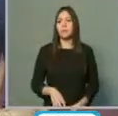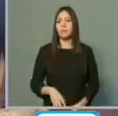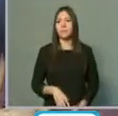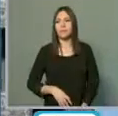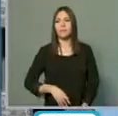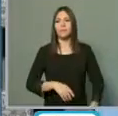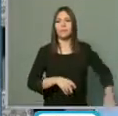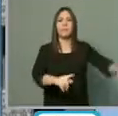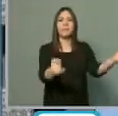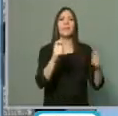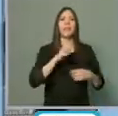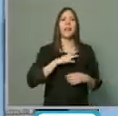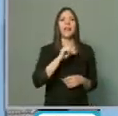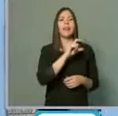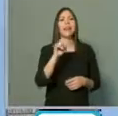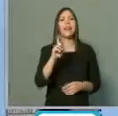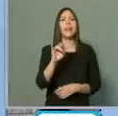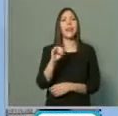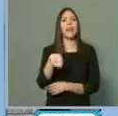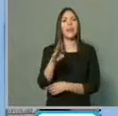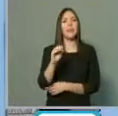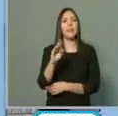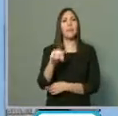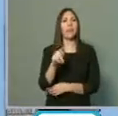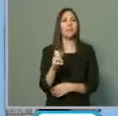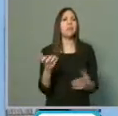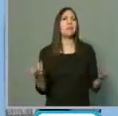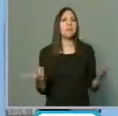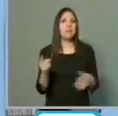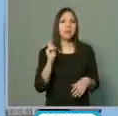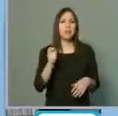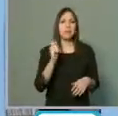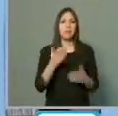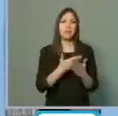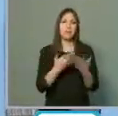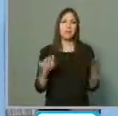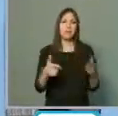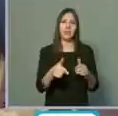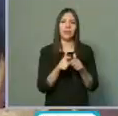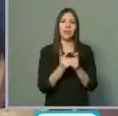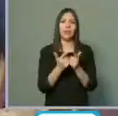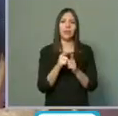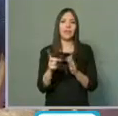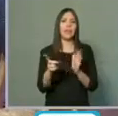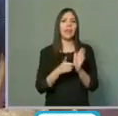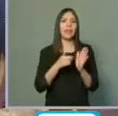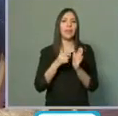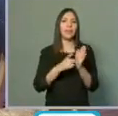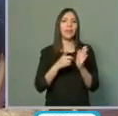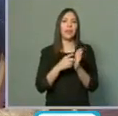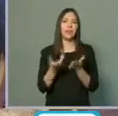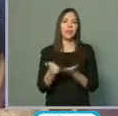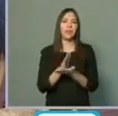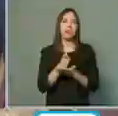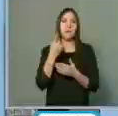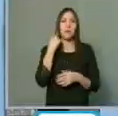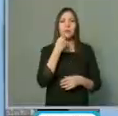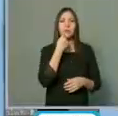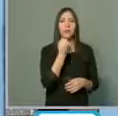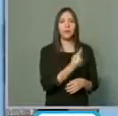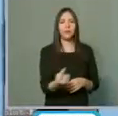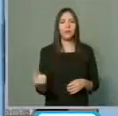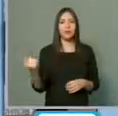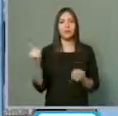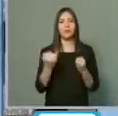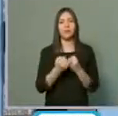que viene aquí también, y ya qué será. Entonces sacamos este diccionario, entre comillas, enciclopedia, ¿no? Para los chavos,